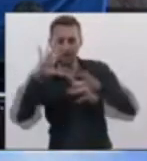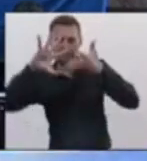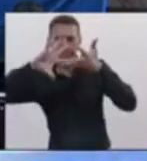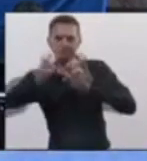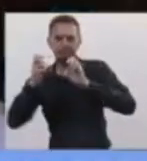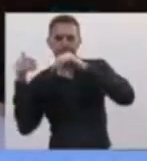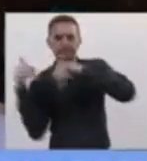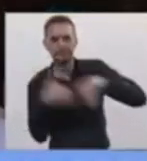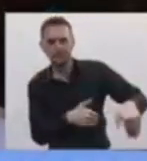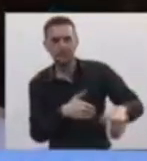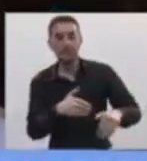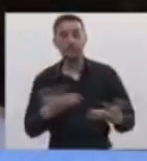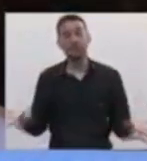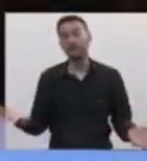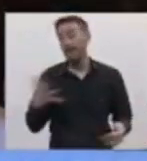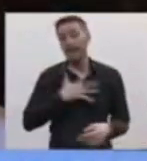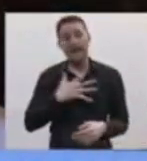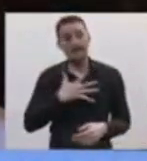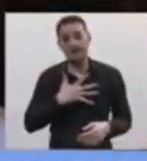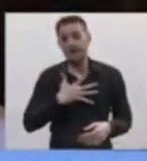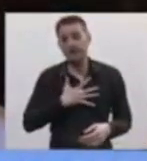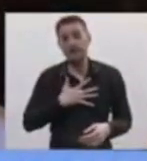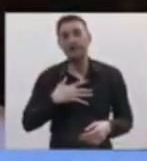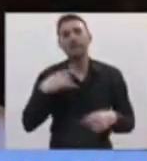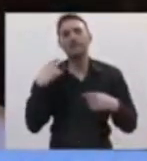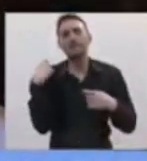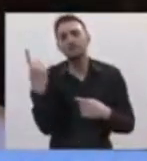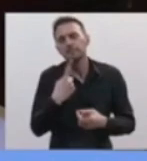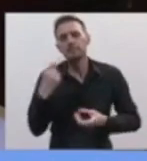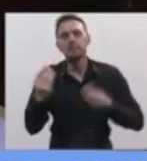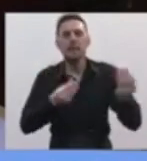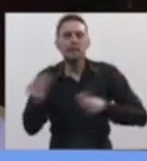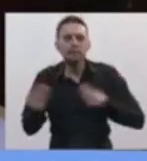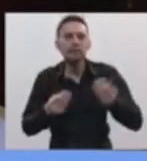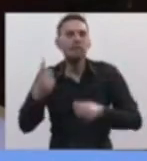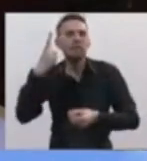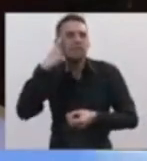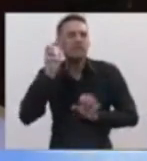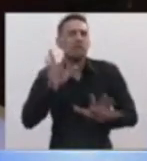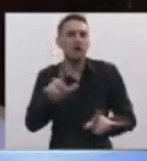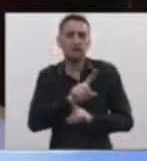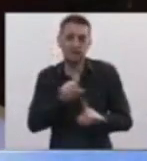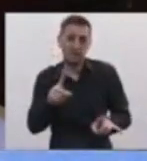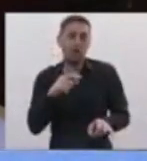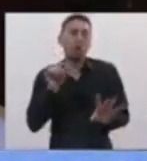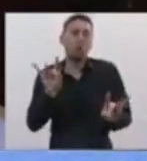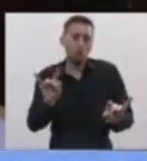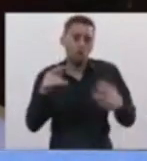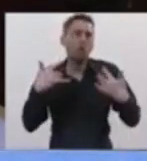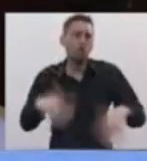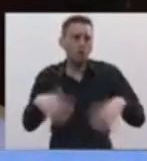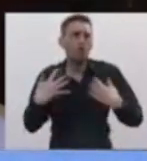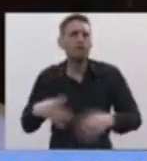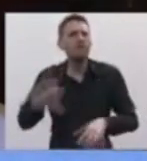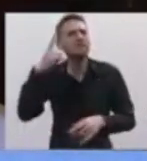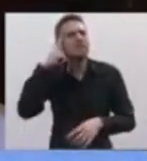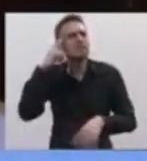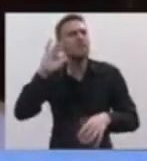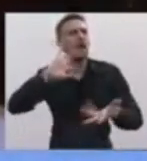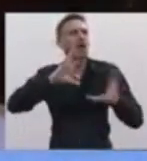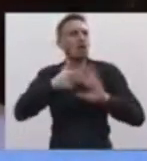ministro lamentablemente cuando uno peina el presupuesto no vea que esto sea así de hecho es muy difícil pensar un puente